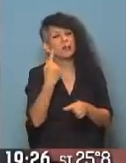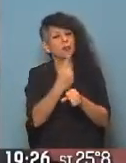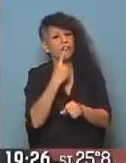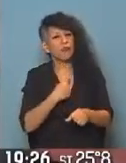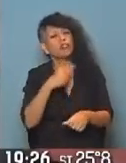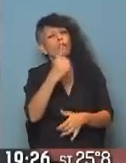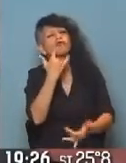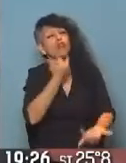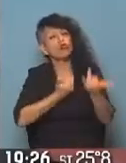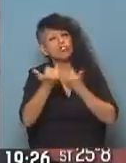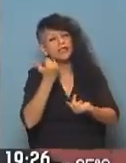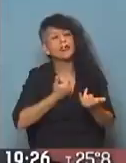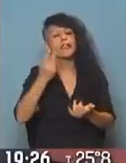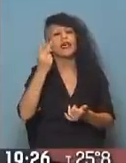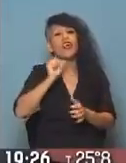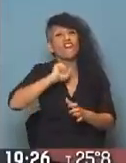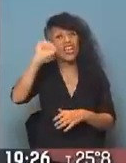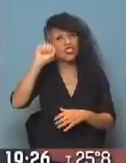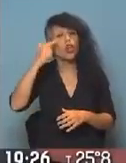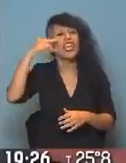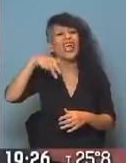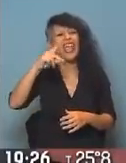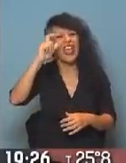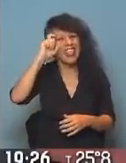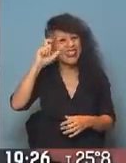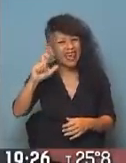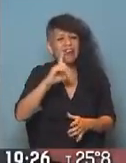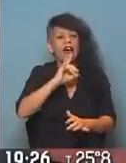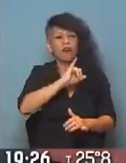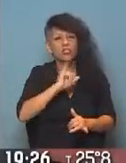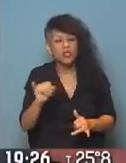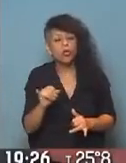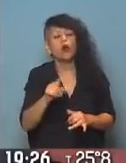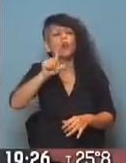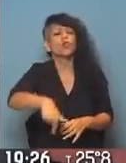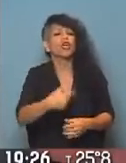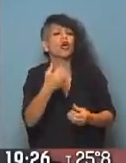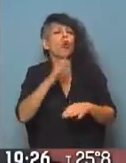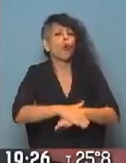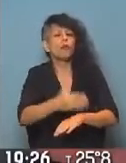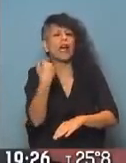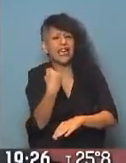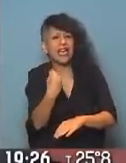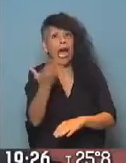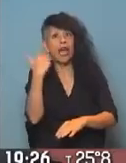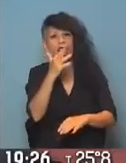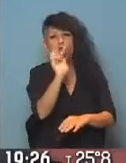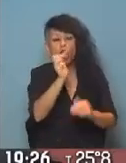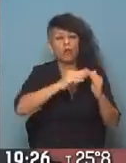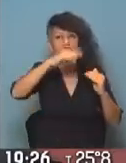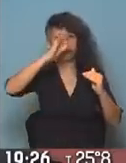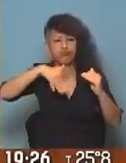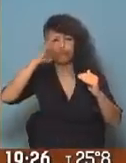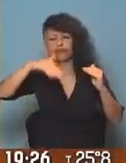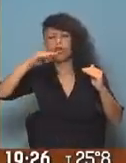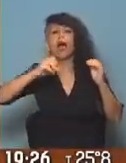la inflación que se presentó por indec tiene mucho que ver con esa volatilidad que tuvo el dólar y que llegó hasta incluso superar la barrera de los